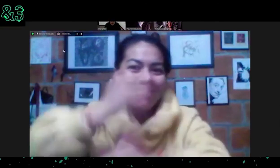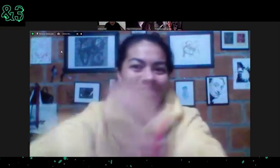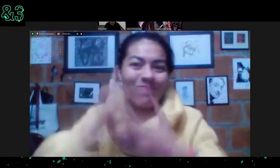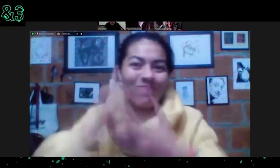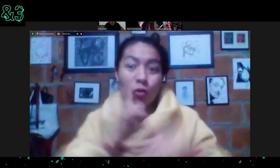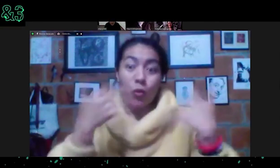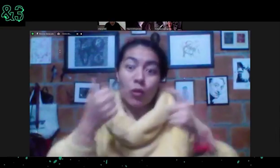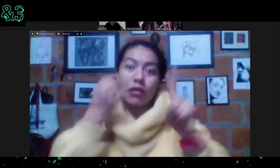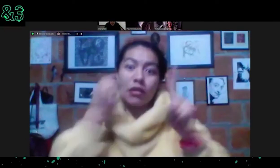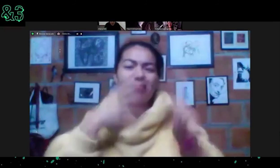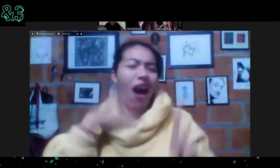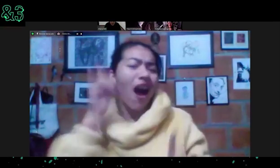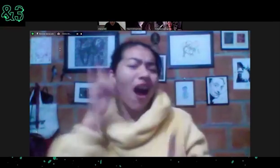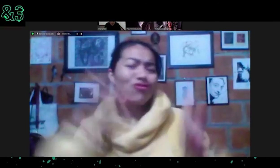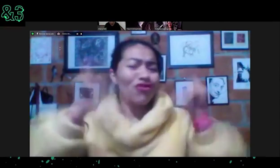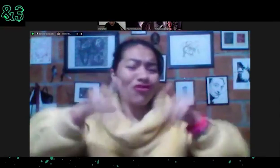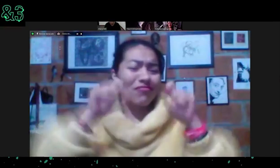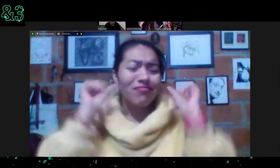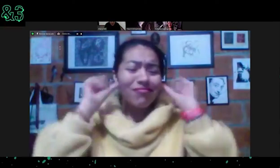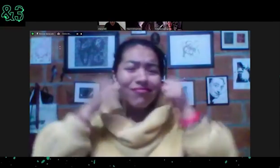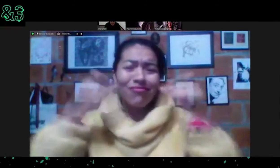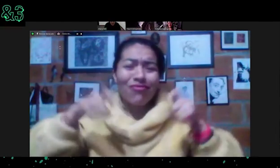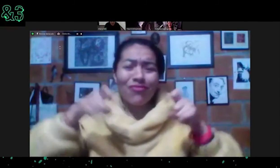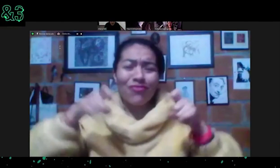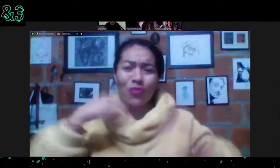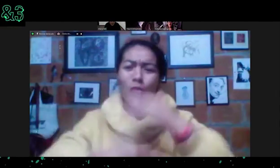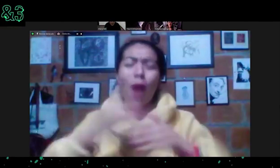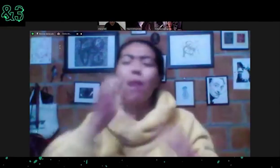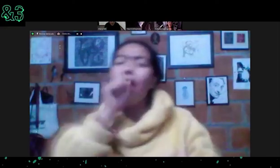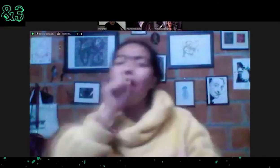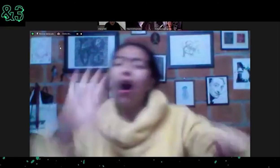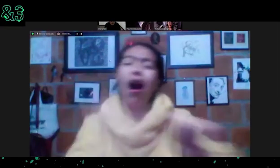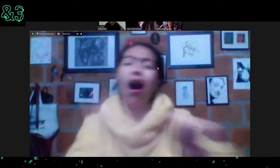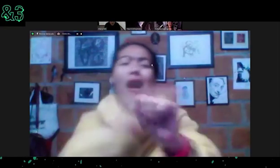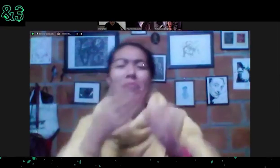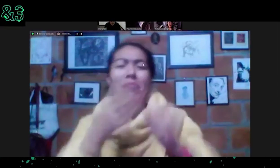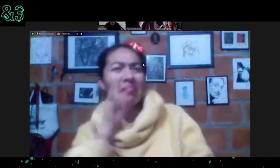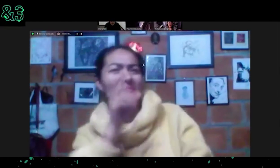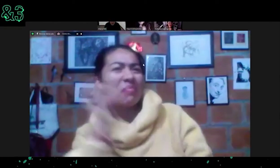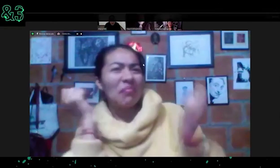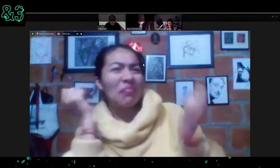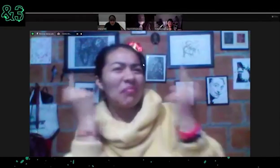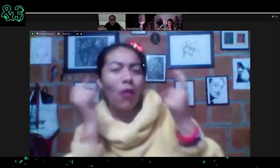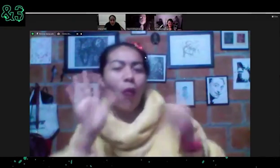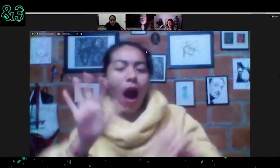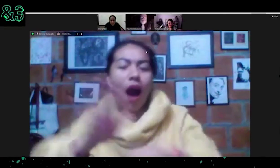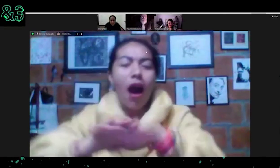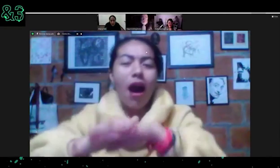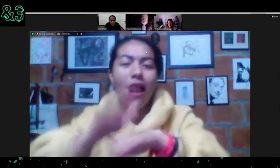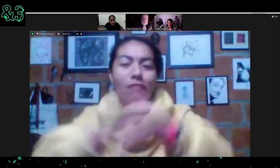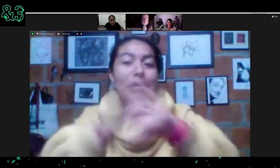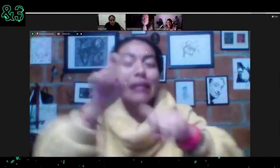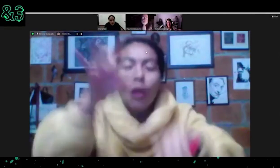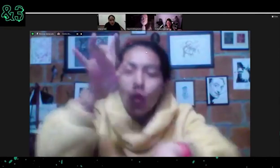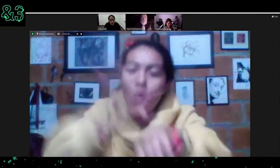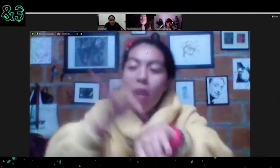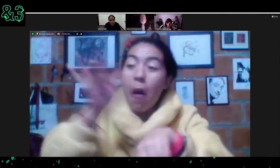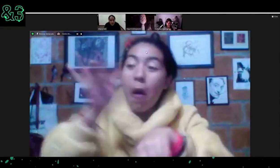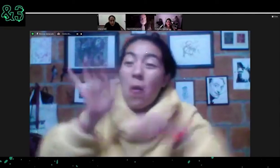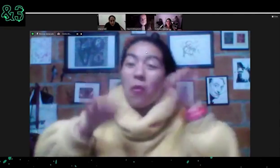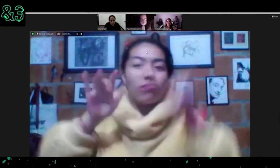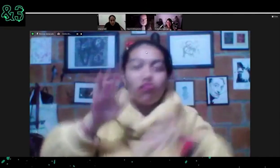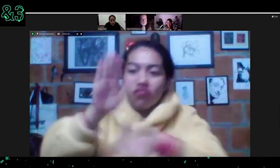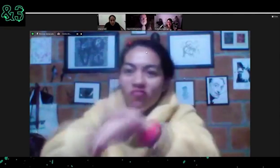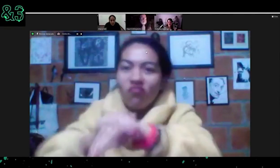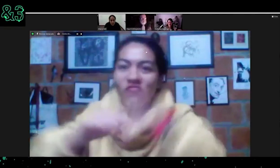Porque a veces se piensa que la música solamente puede ser para los oyentes y nosotros podemos también cantar y podemos hacer